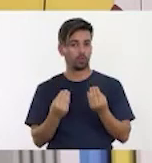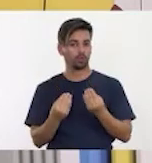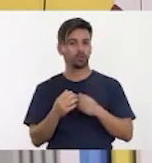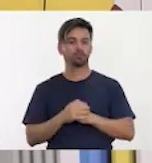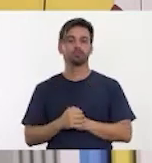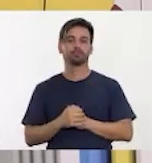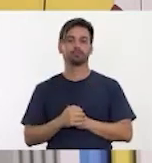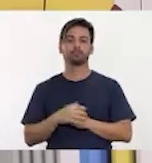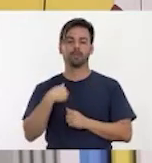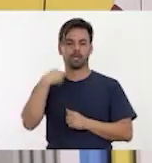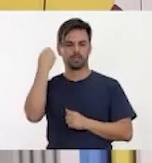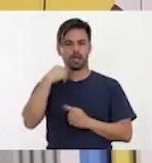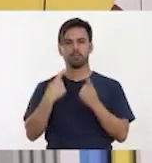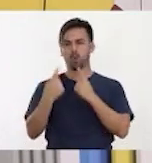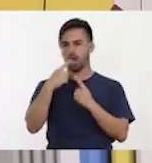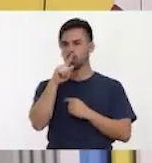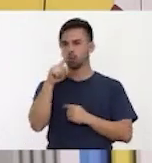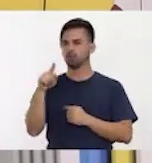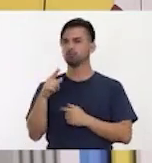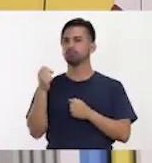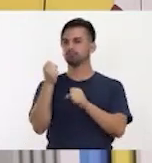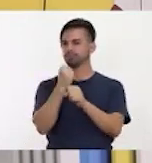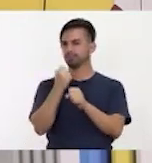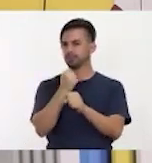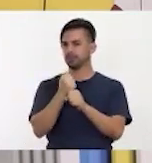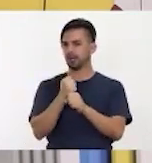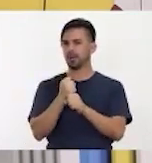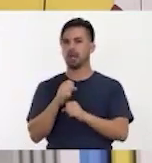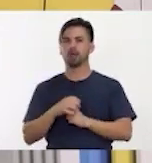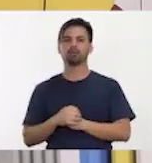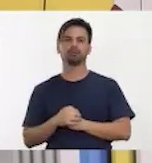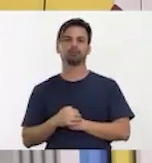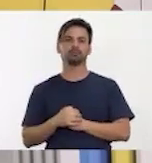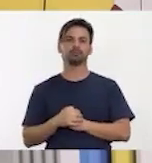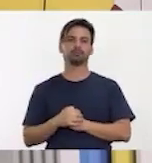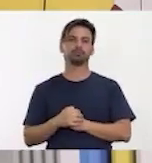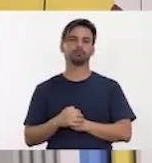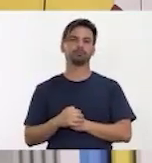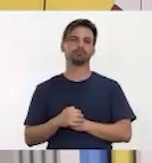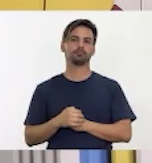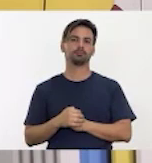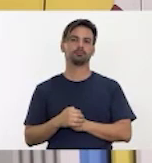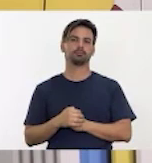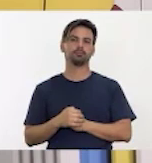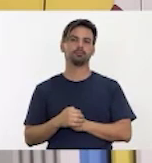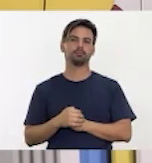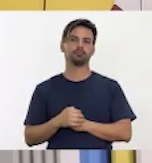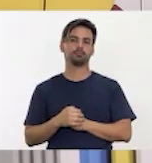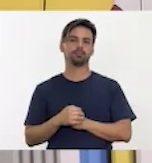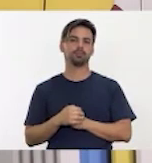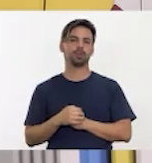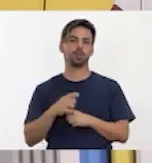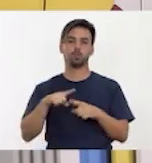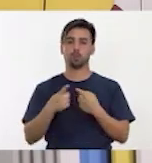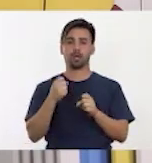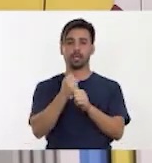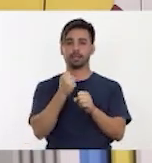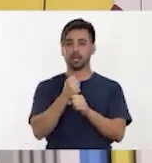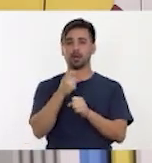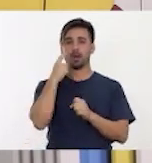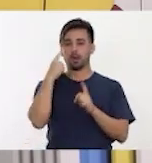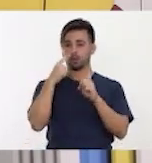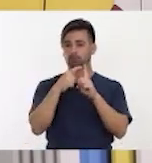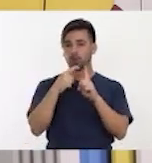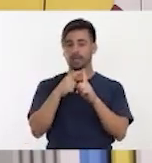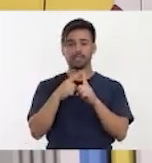Algunos de ustedes sabemos que están trabajando en zonas que son de gran importancia y